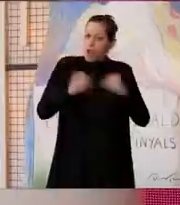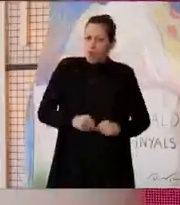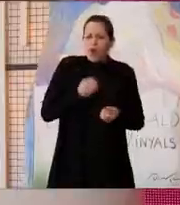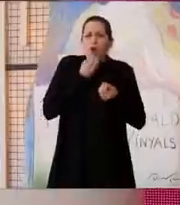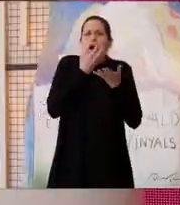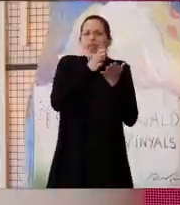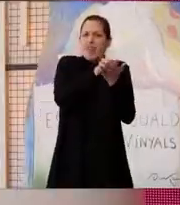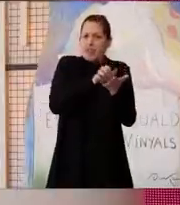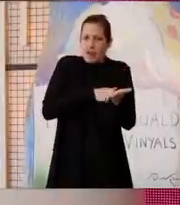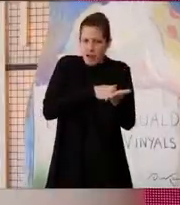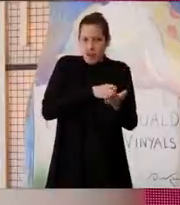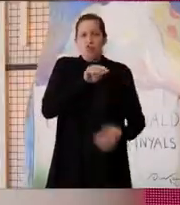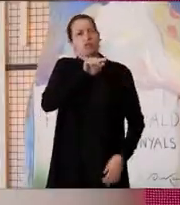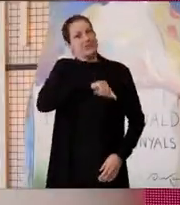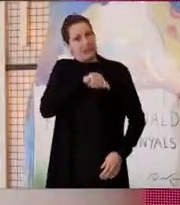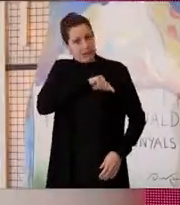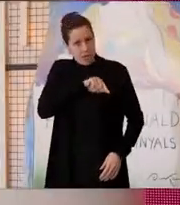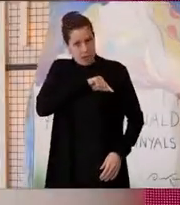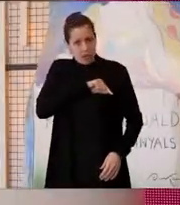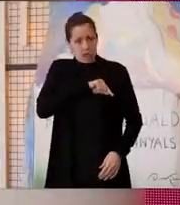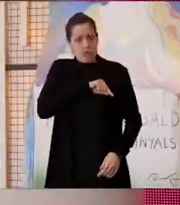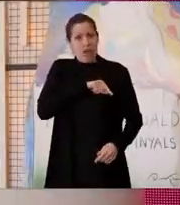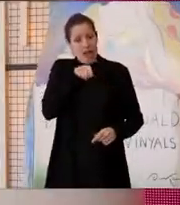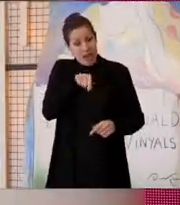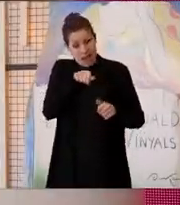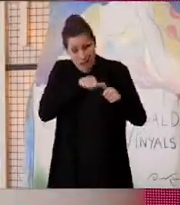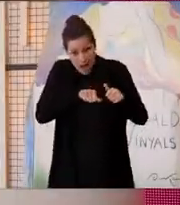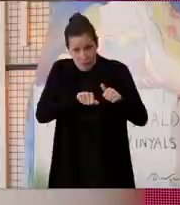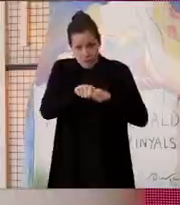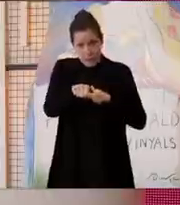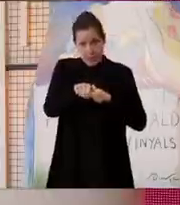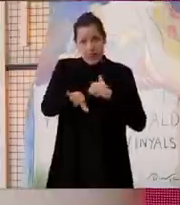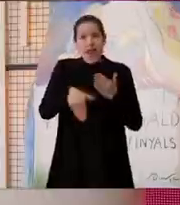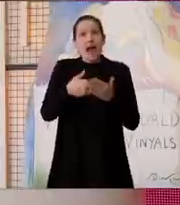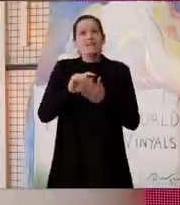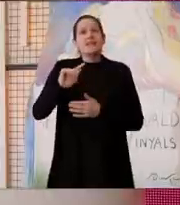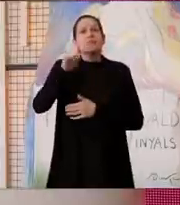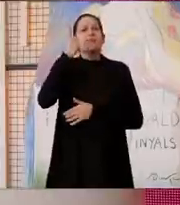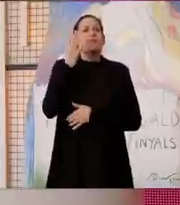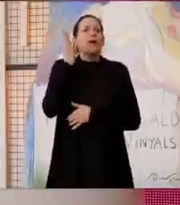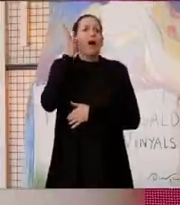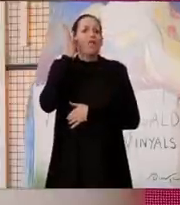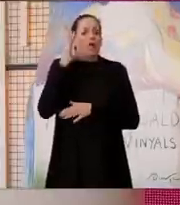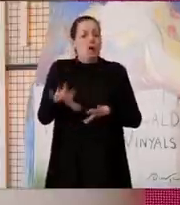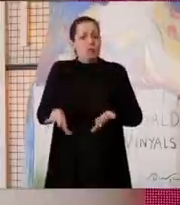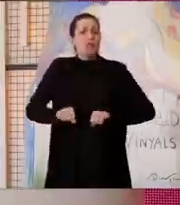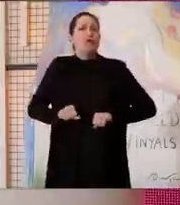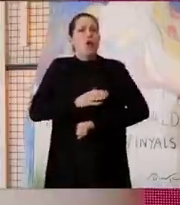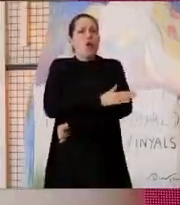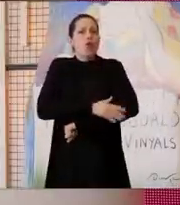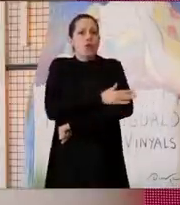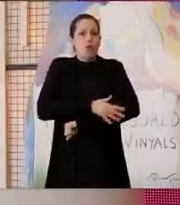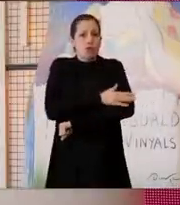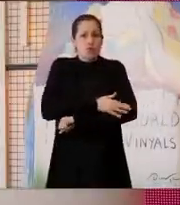sentimientos desde ese momento hasta la primera mujer jefa de gobierno pasaron 112